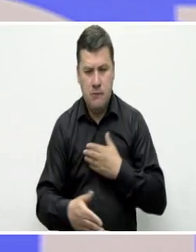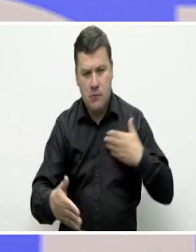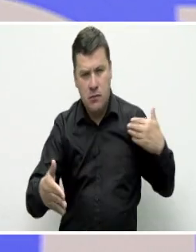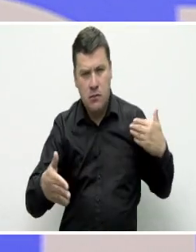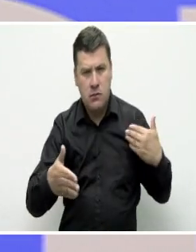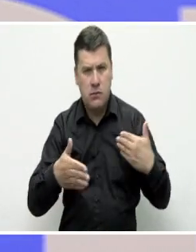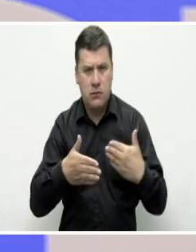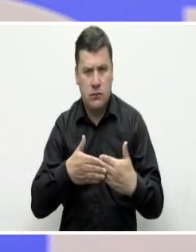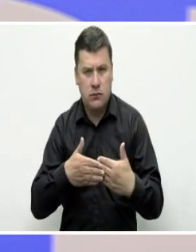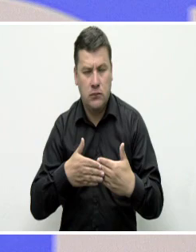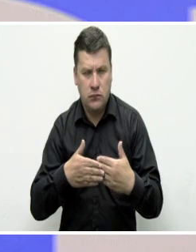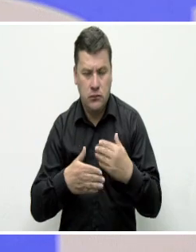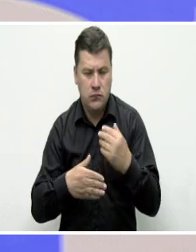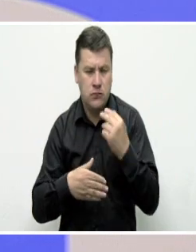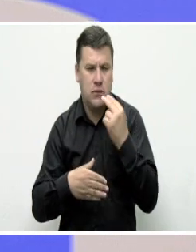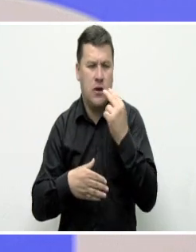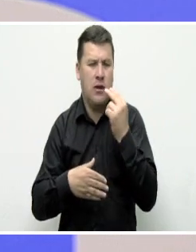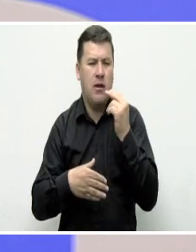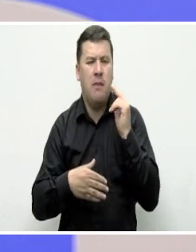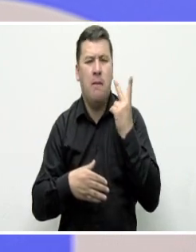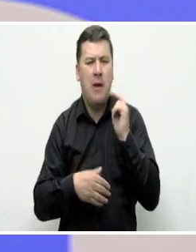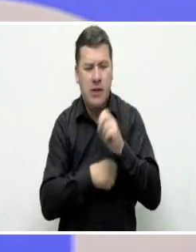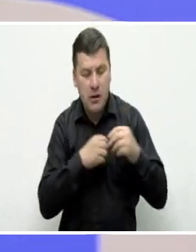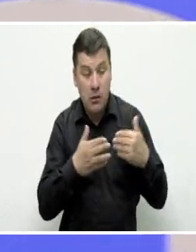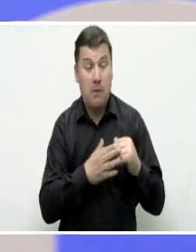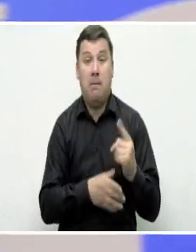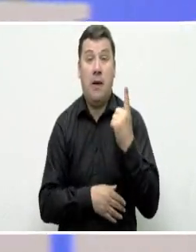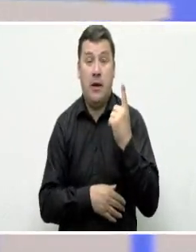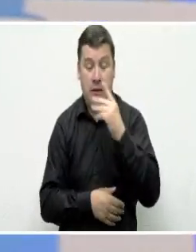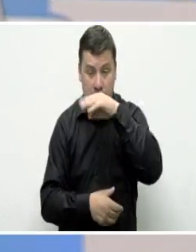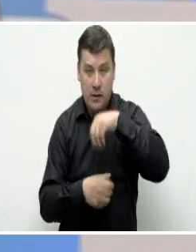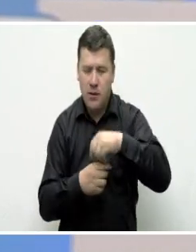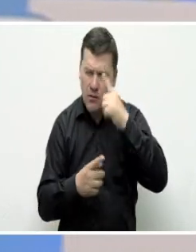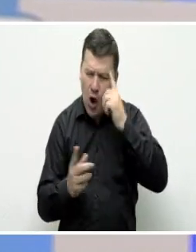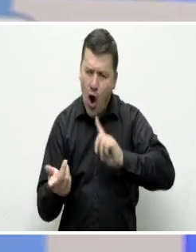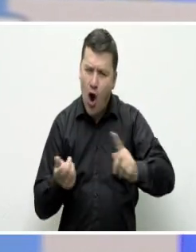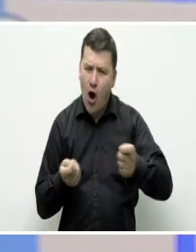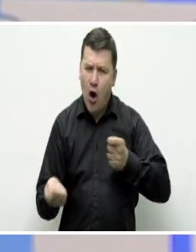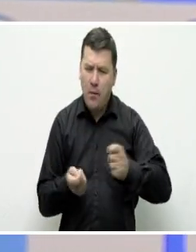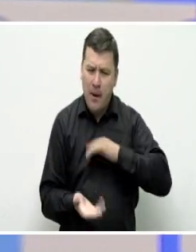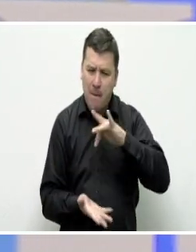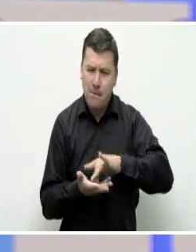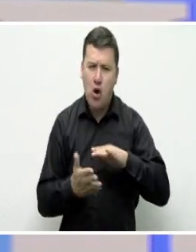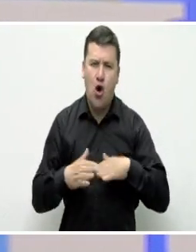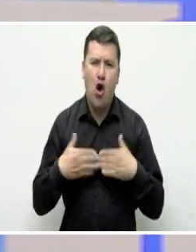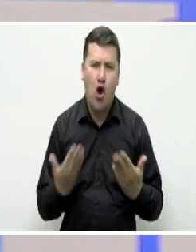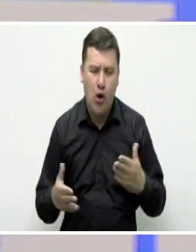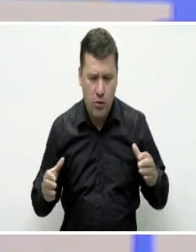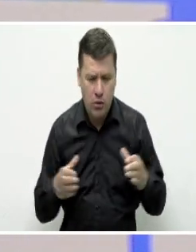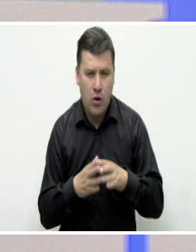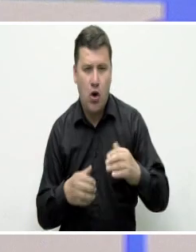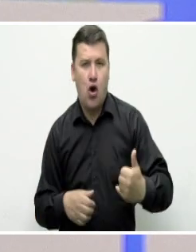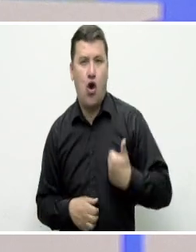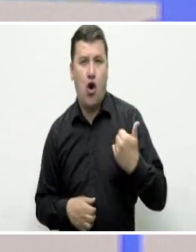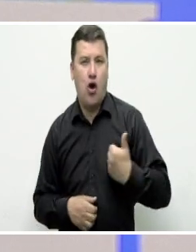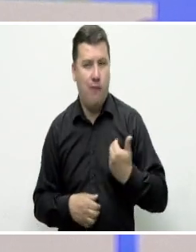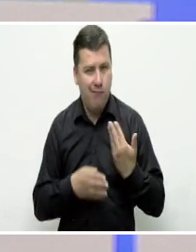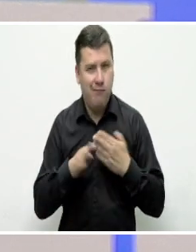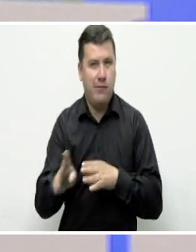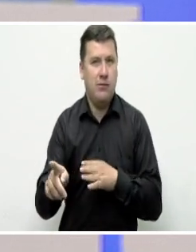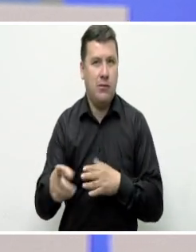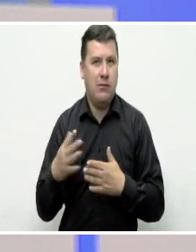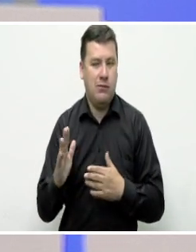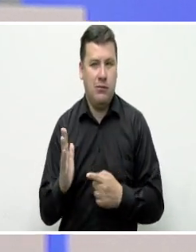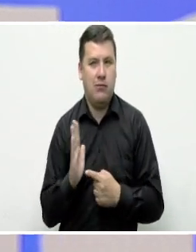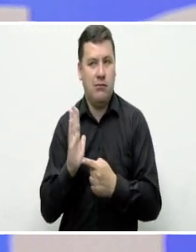largo de estas últimas 2 décadas. Miremos cómo fue esa estrategia dirigida particularmente a los jóvenes, quienes son